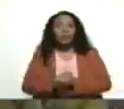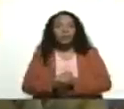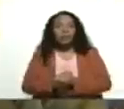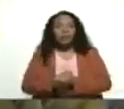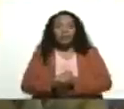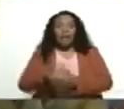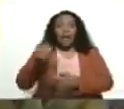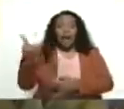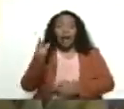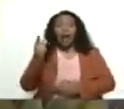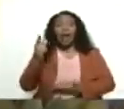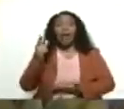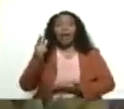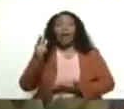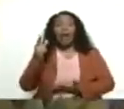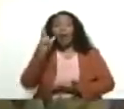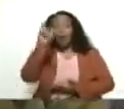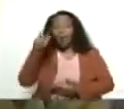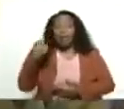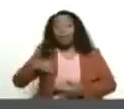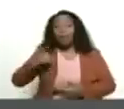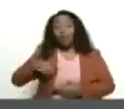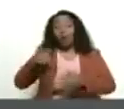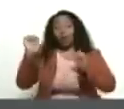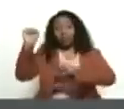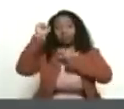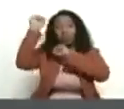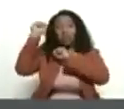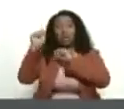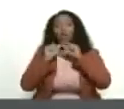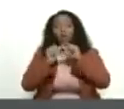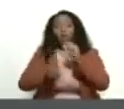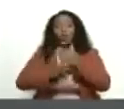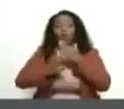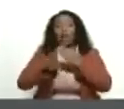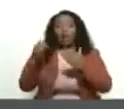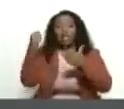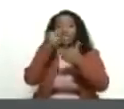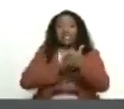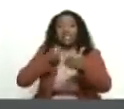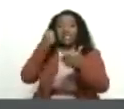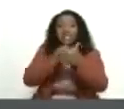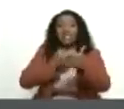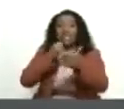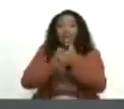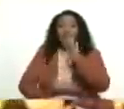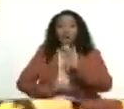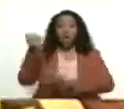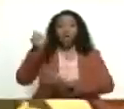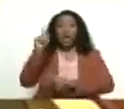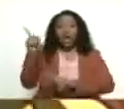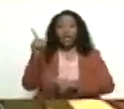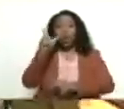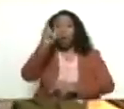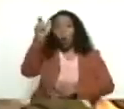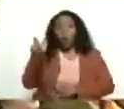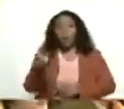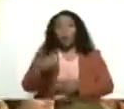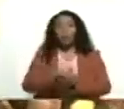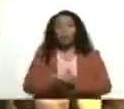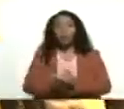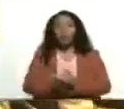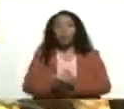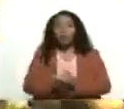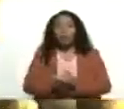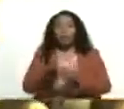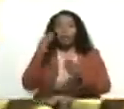Saab es un héroe que luchó y lucha desde una celda en contra de esos criminales que hoy se